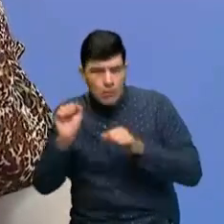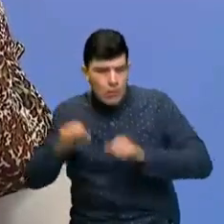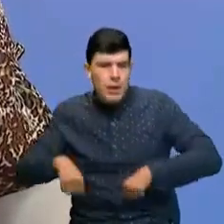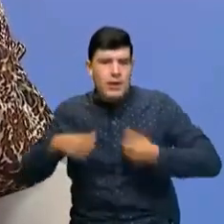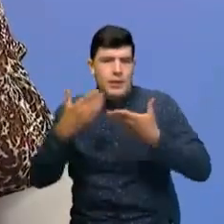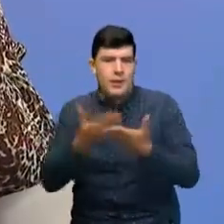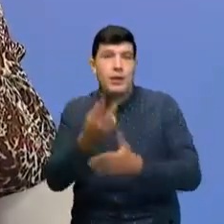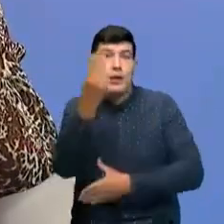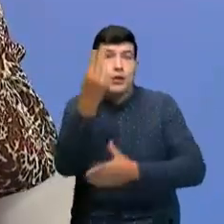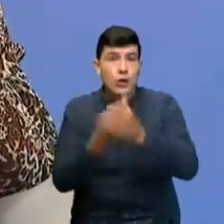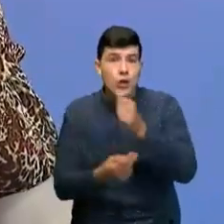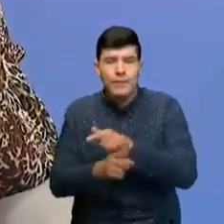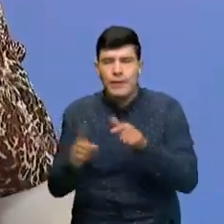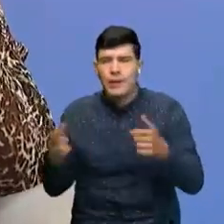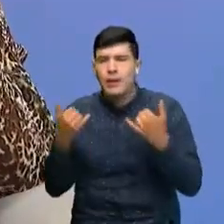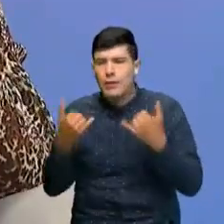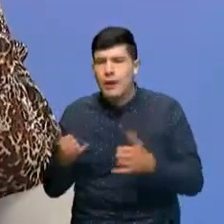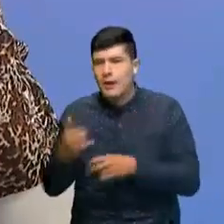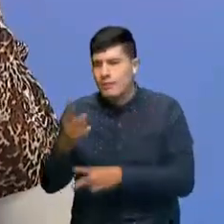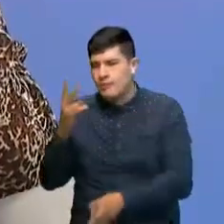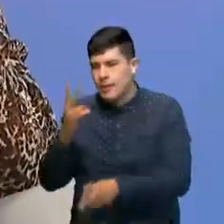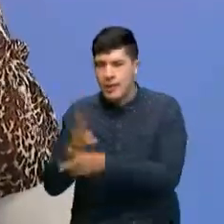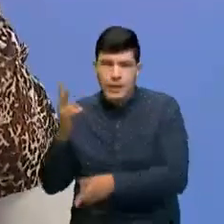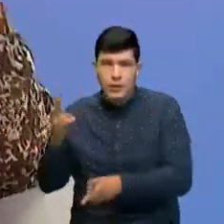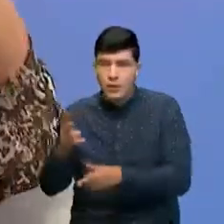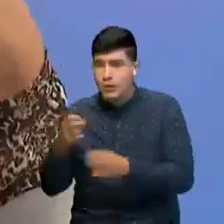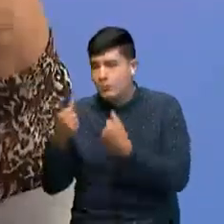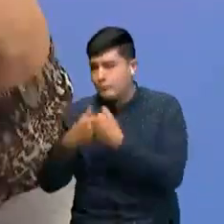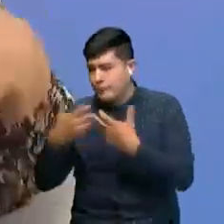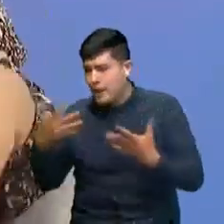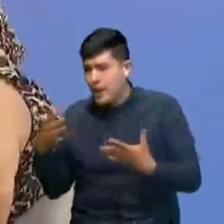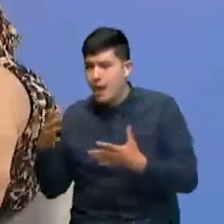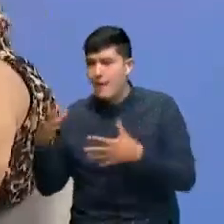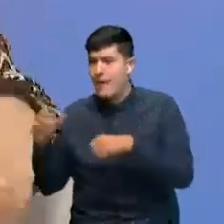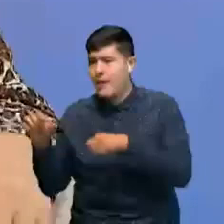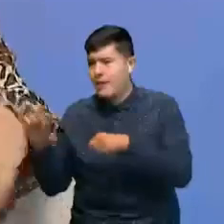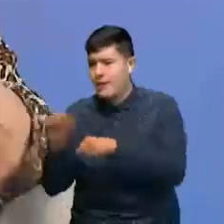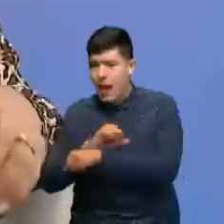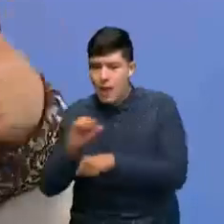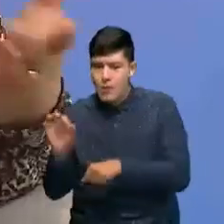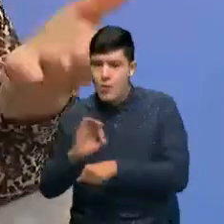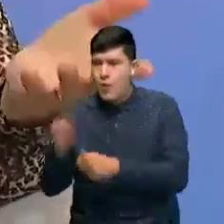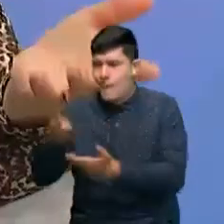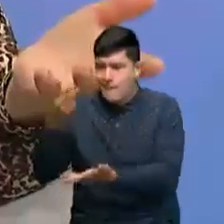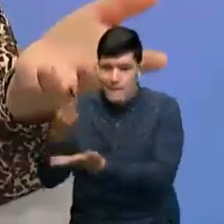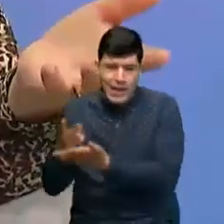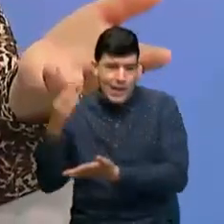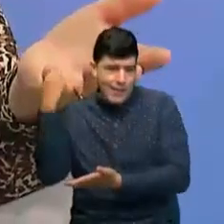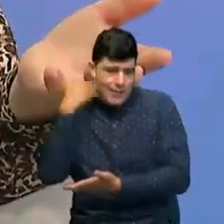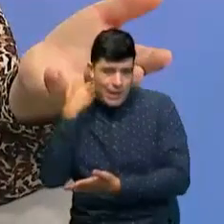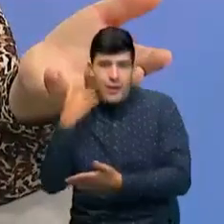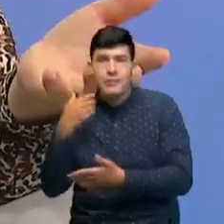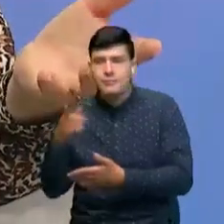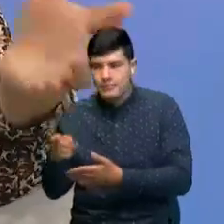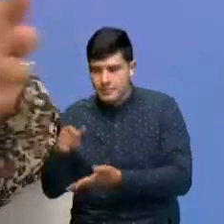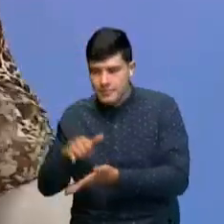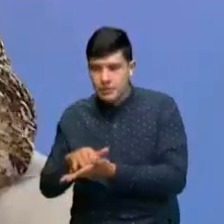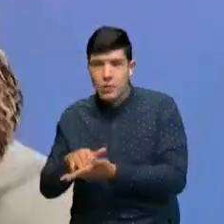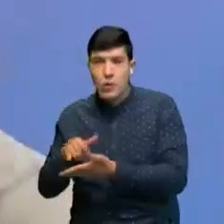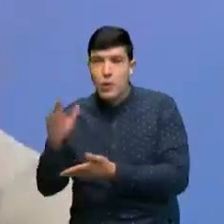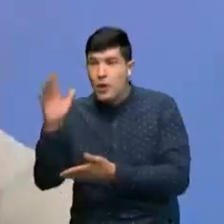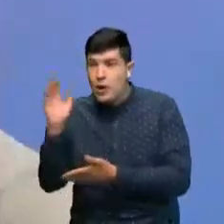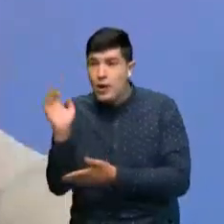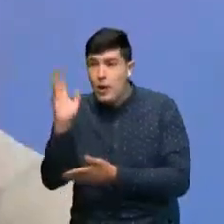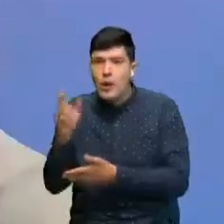es invalidez o vejez, lógico que no. ¿Por qué? Porque proviene de un mismo riesgo, eso es. Además, la pensión de invalidez la paga